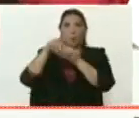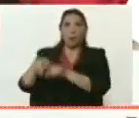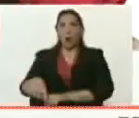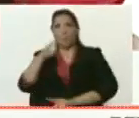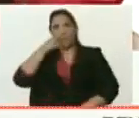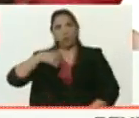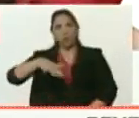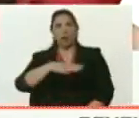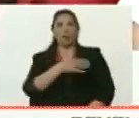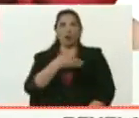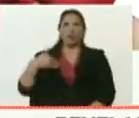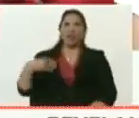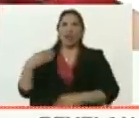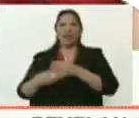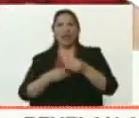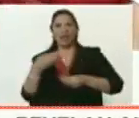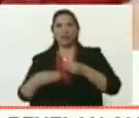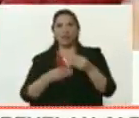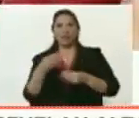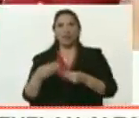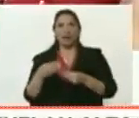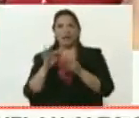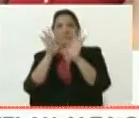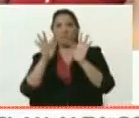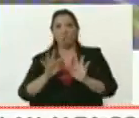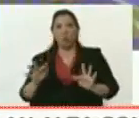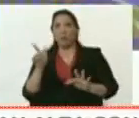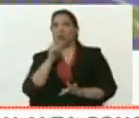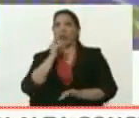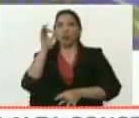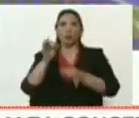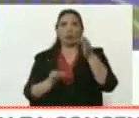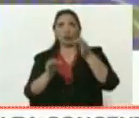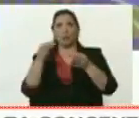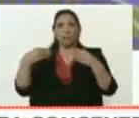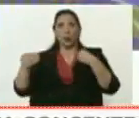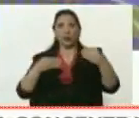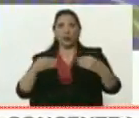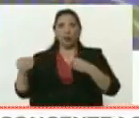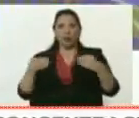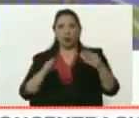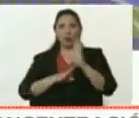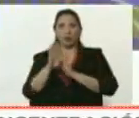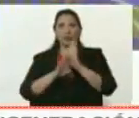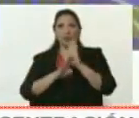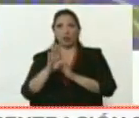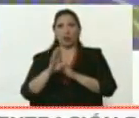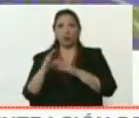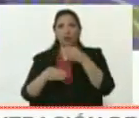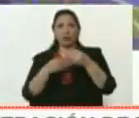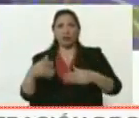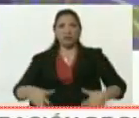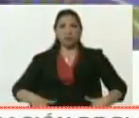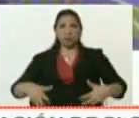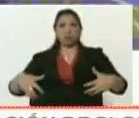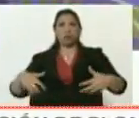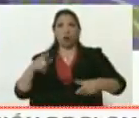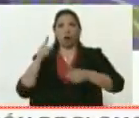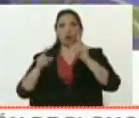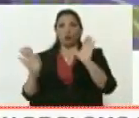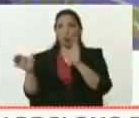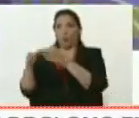e imponer de forma injusta un modelo de desarrollo generadora de riqueza para unas élites en el